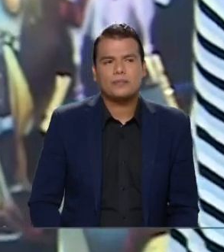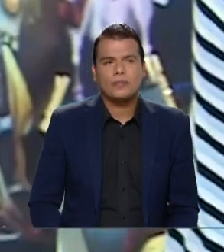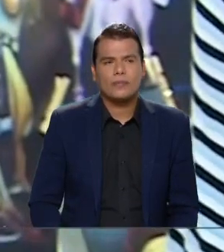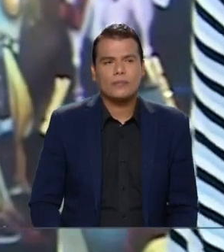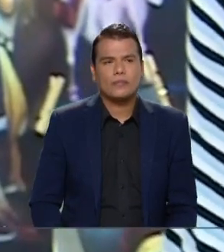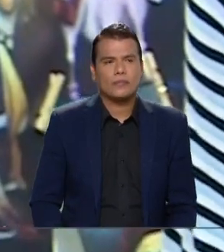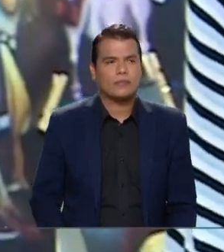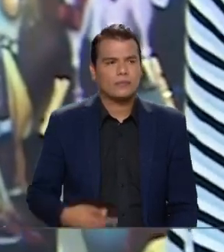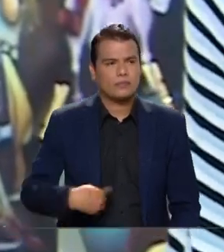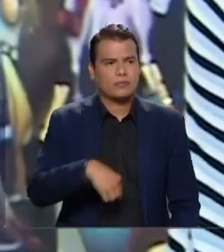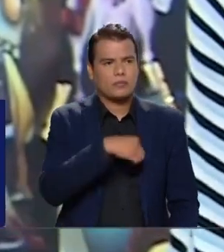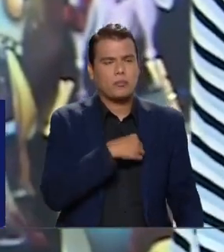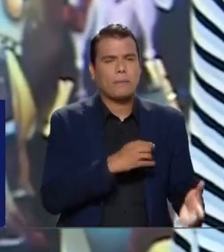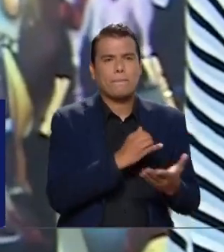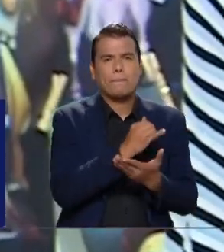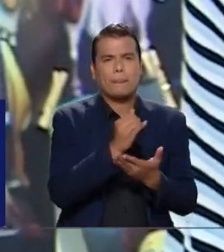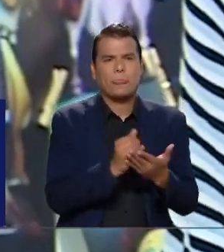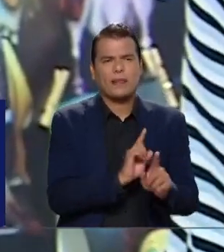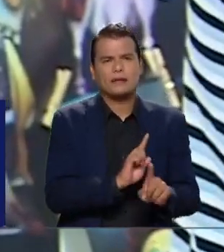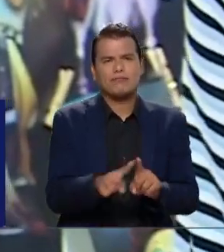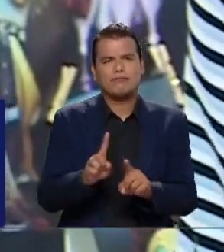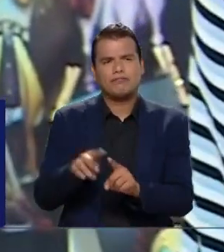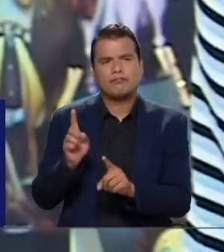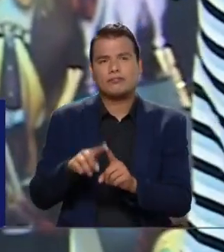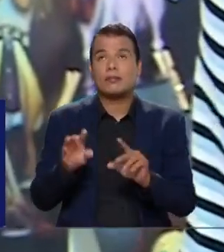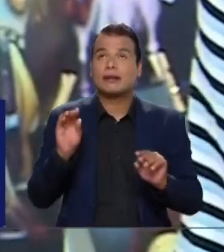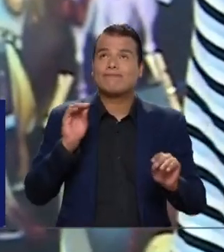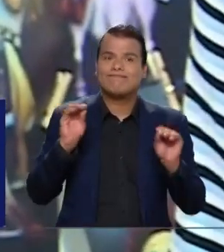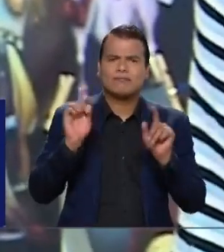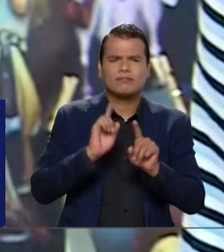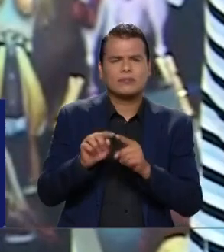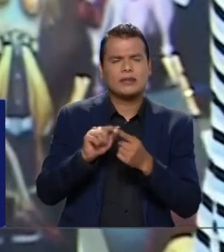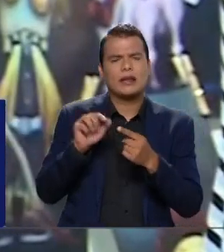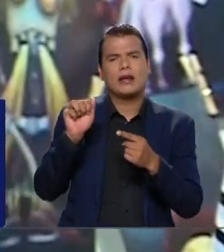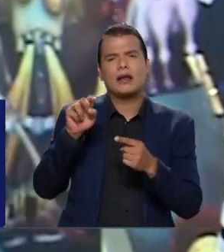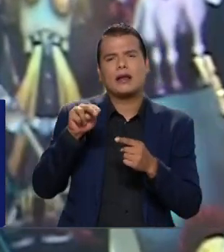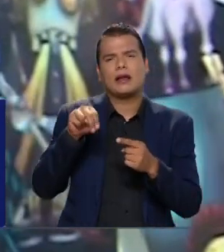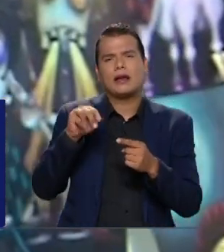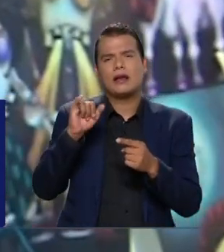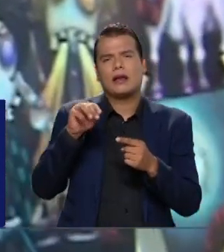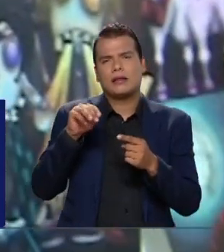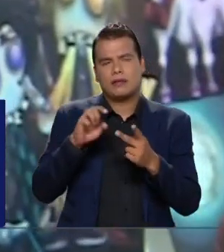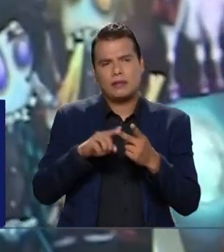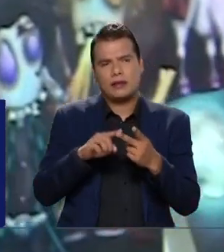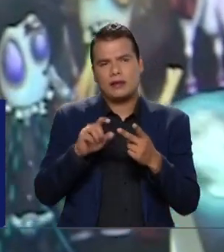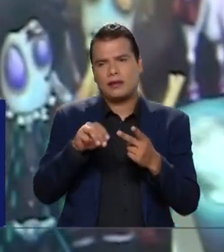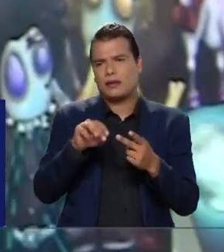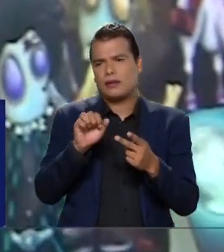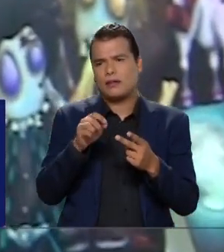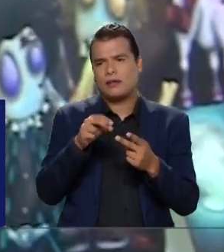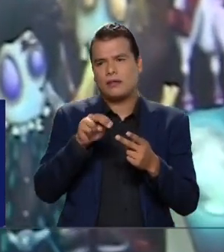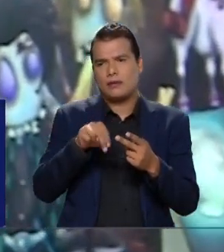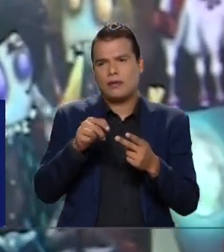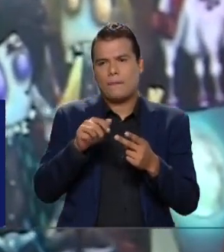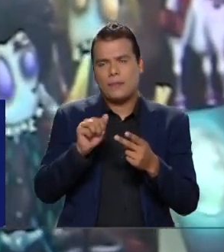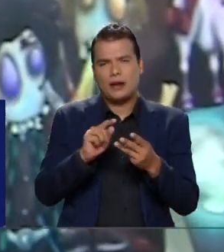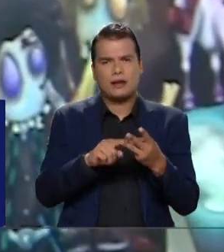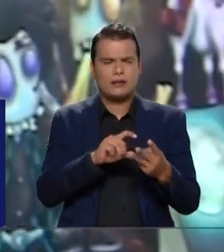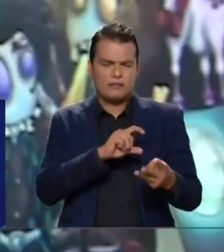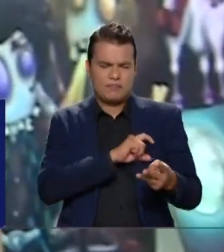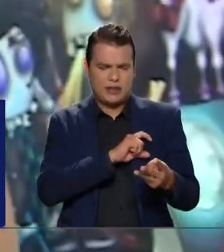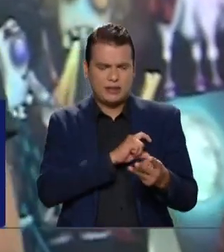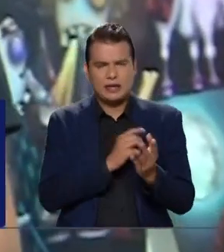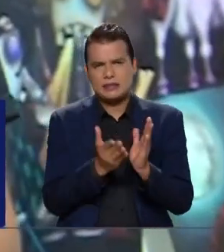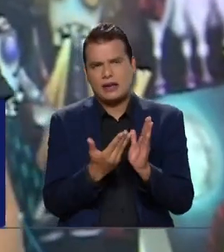Bueno, manejamos lo que viene siendo ilustraciones de serie, anime, mangas, manejamos separadores, manejamos agendas, manejamos pines, un